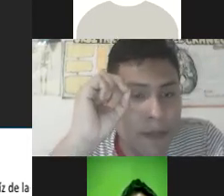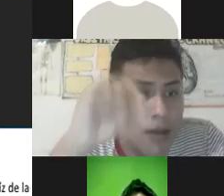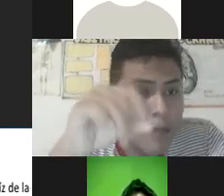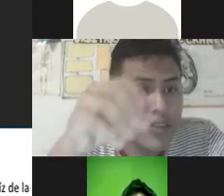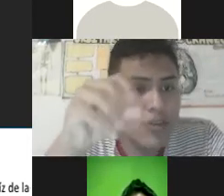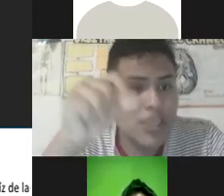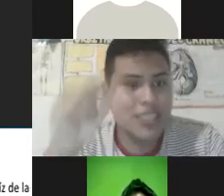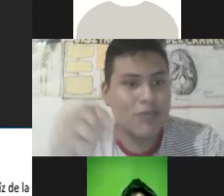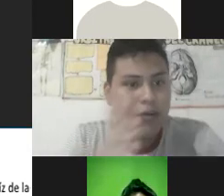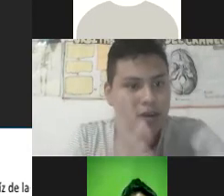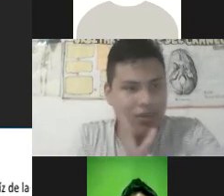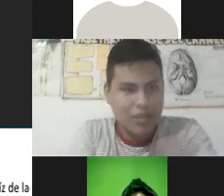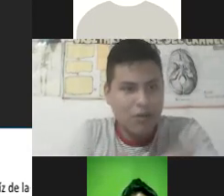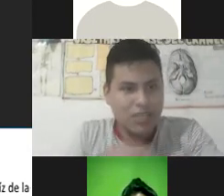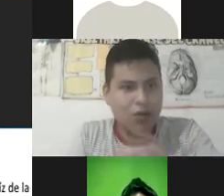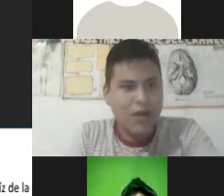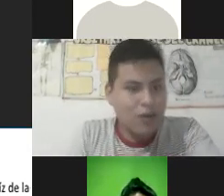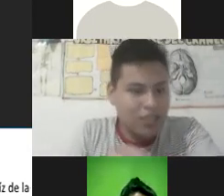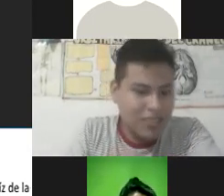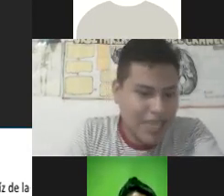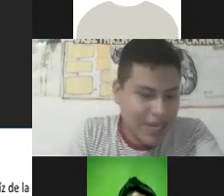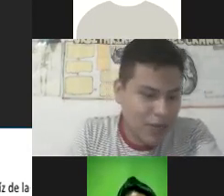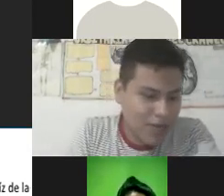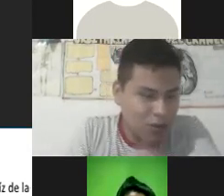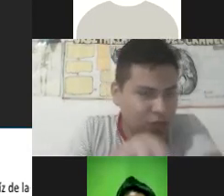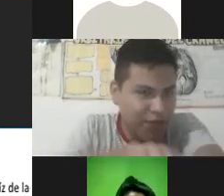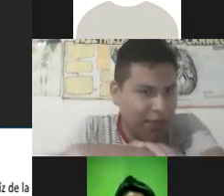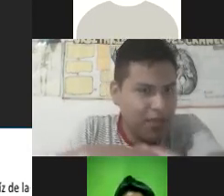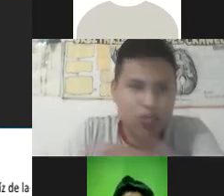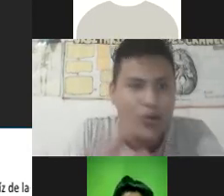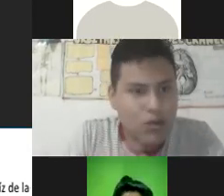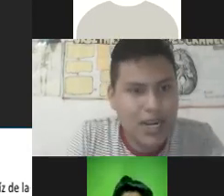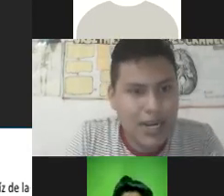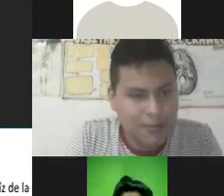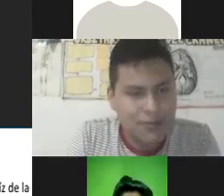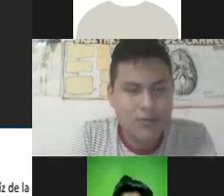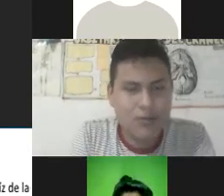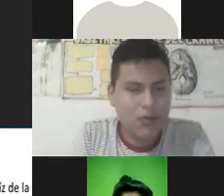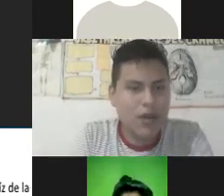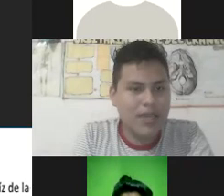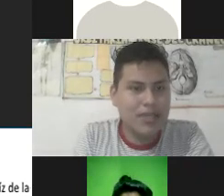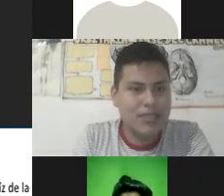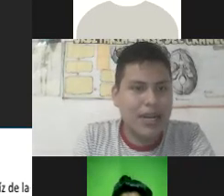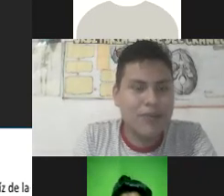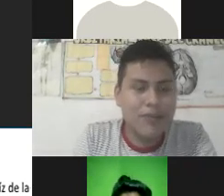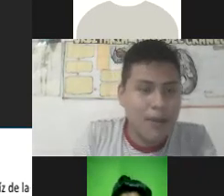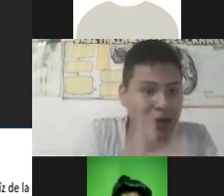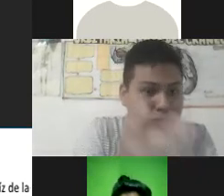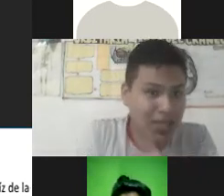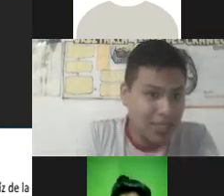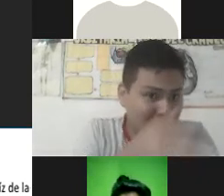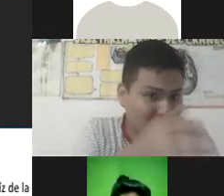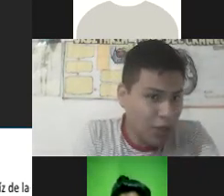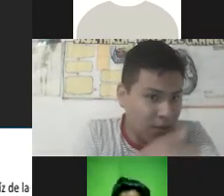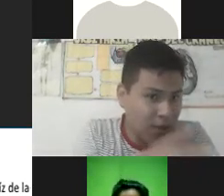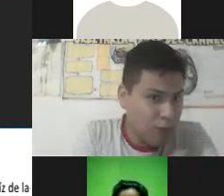pequeñito. Por eso cuando ustedes hacen un corte, se cortan con algo y arriba, por ejemplo, ¿no? Superficialmente y no sangran, ¿no? No hay sangrado. Pero si